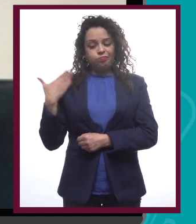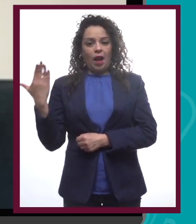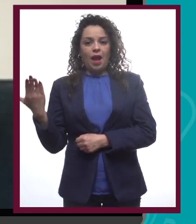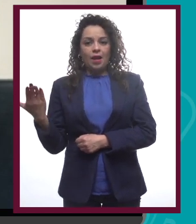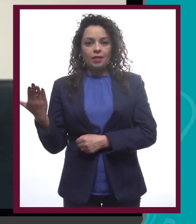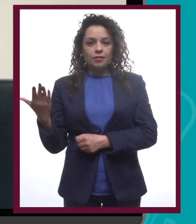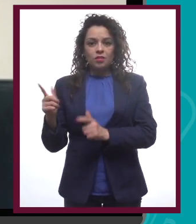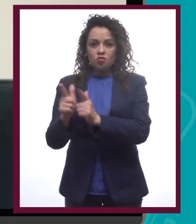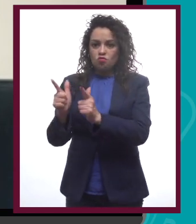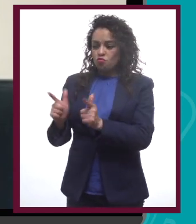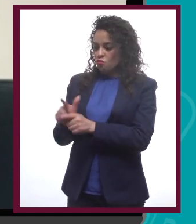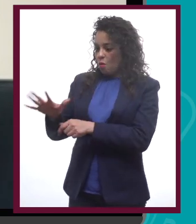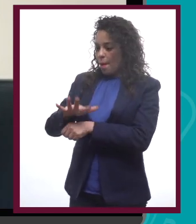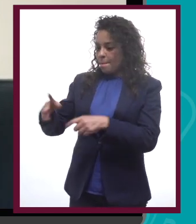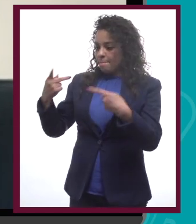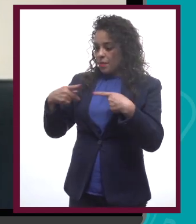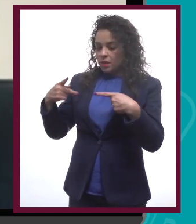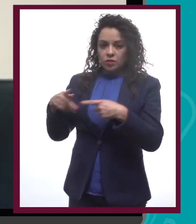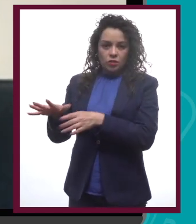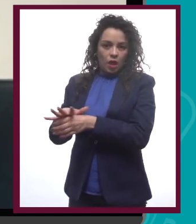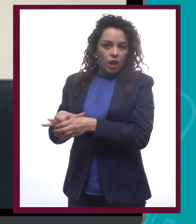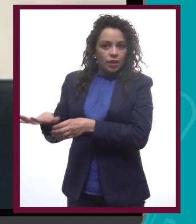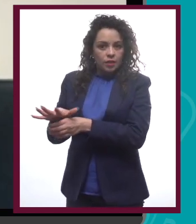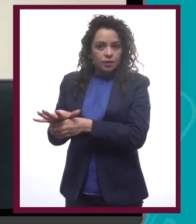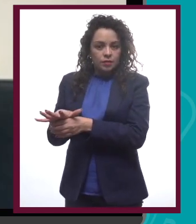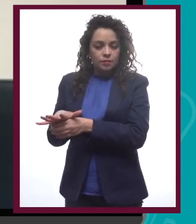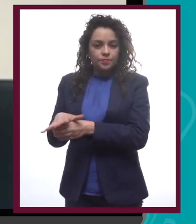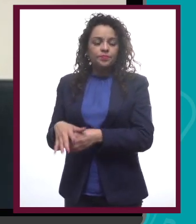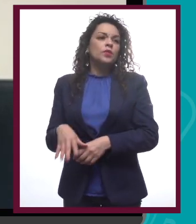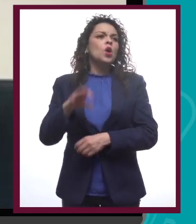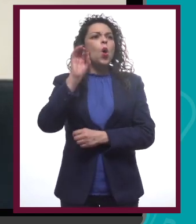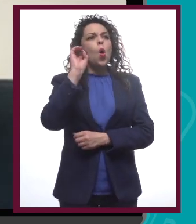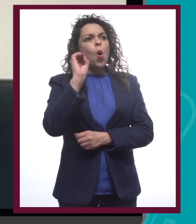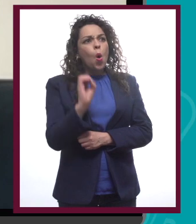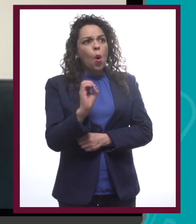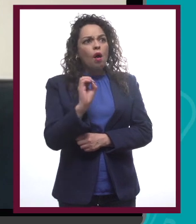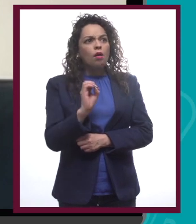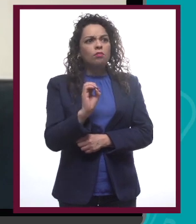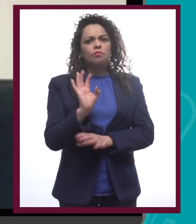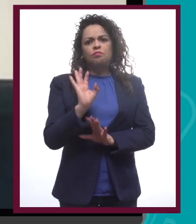provecho de grupo o de sector